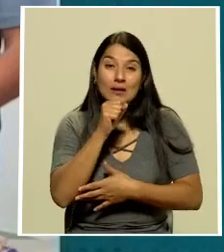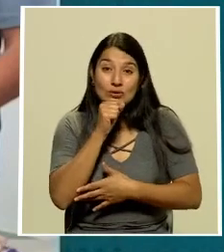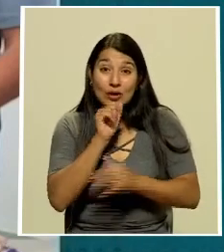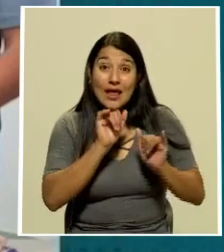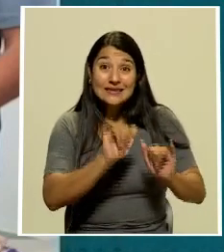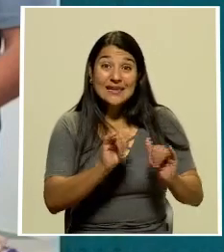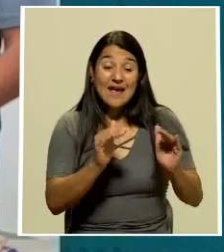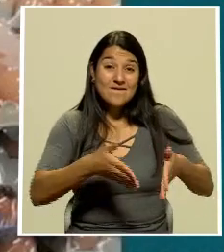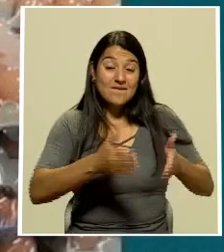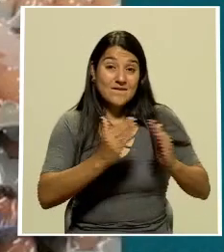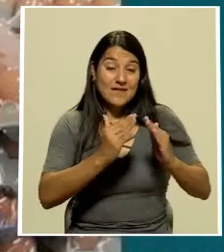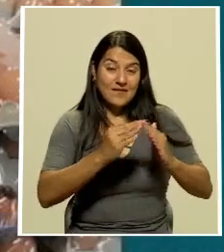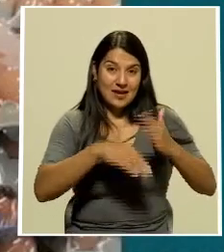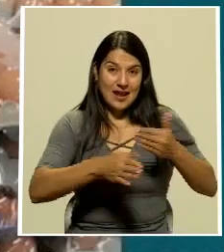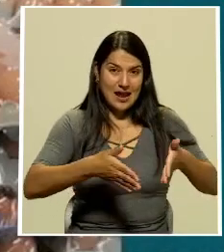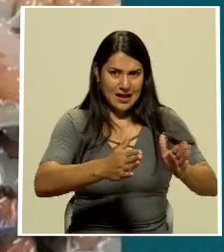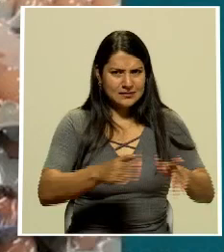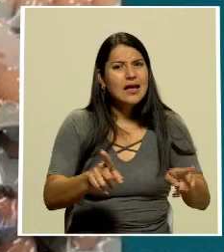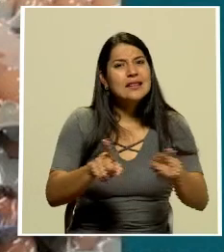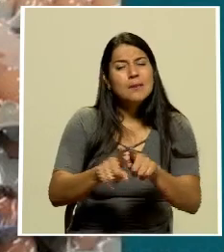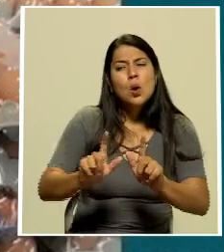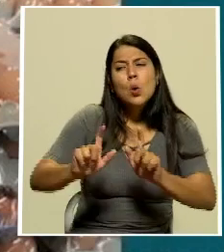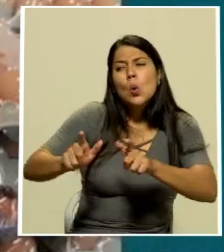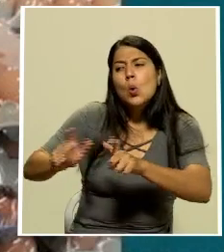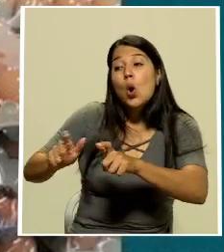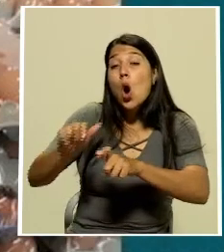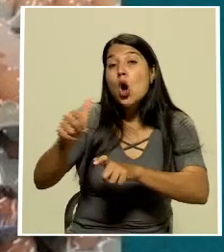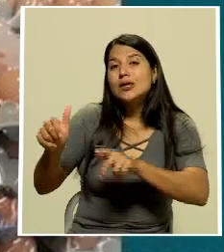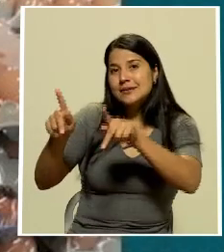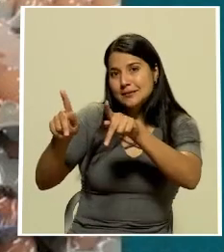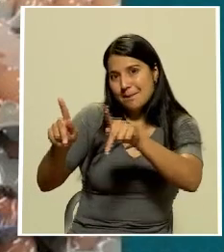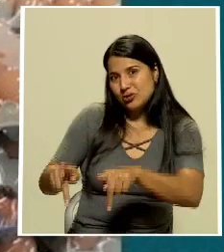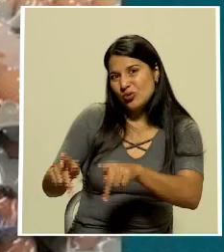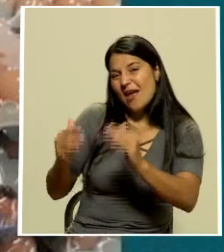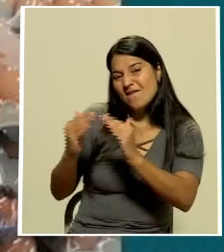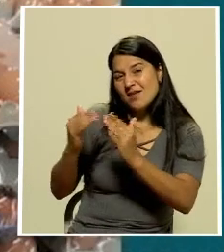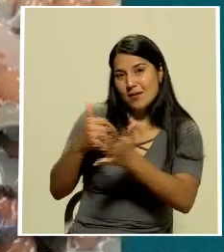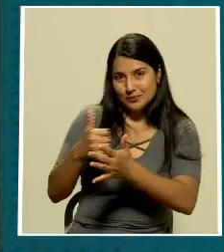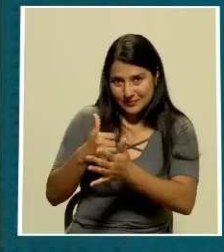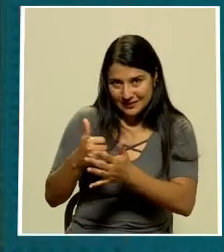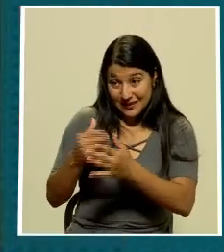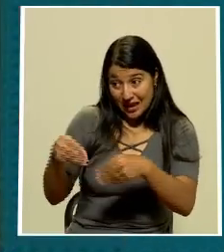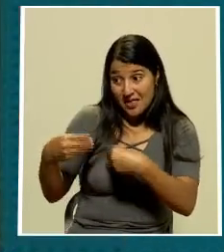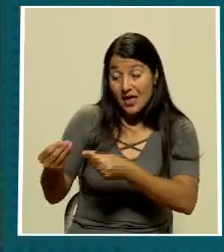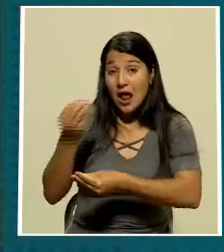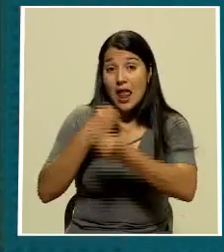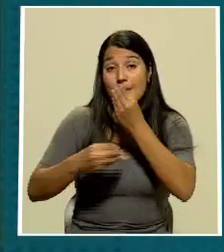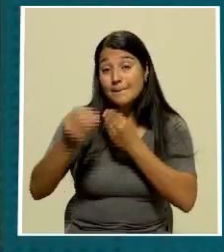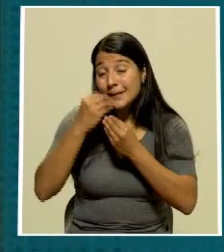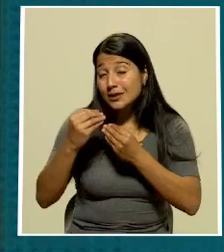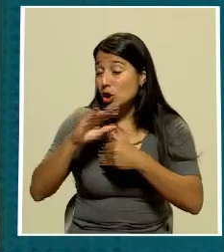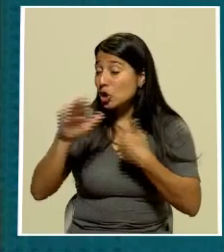de calle y también a otras personas en situación de vulnerabilidad, a quienes brindan alimentación todas